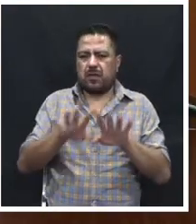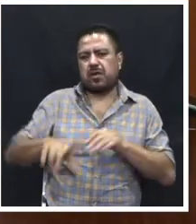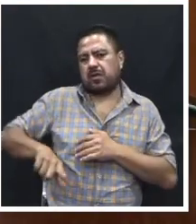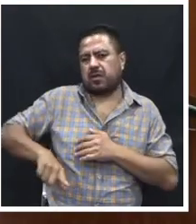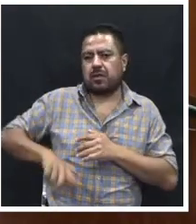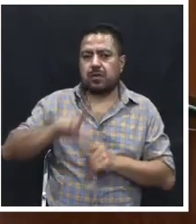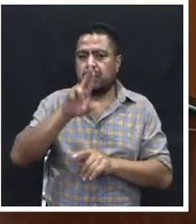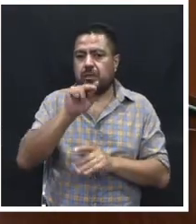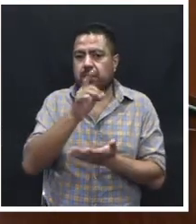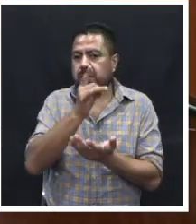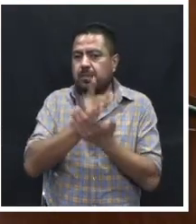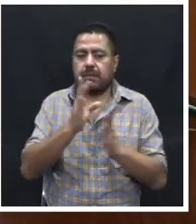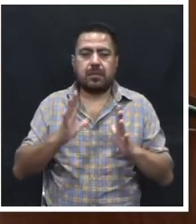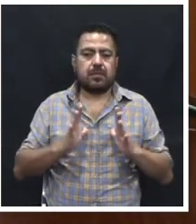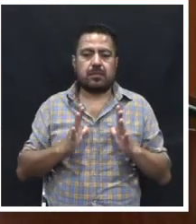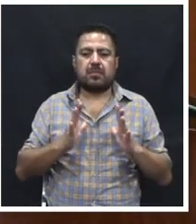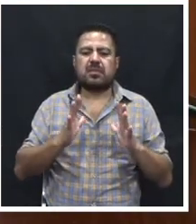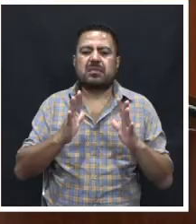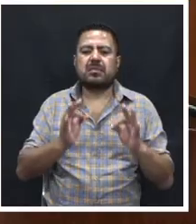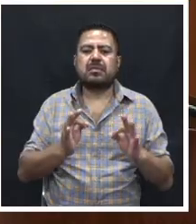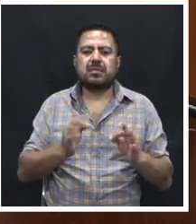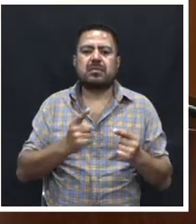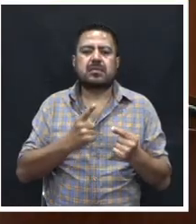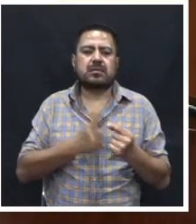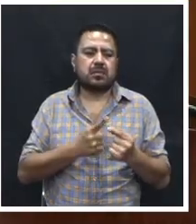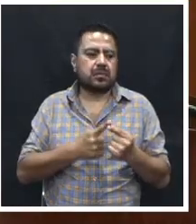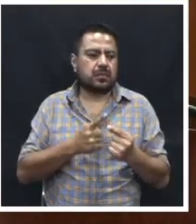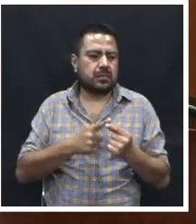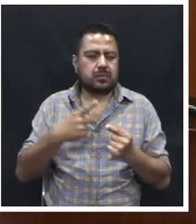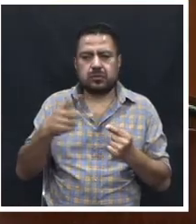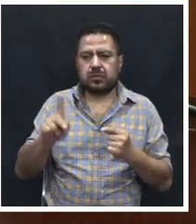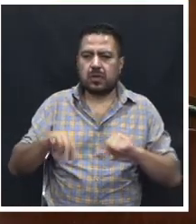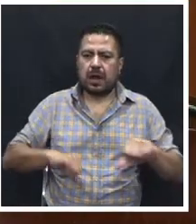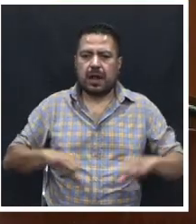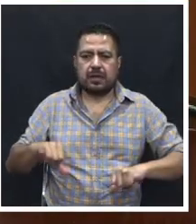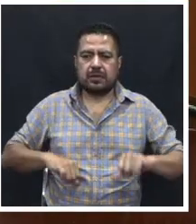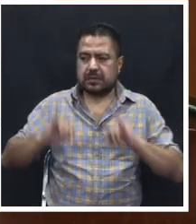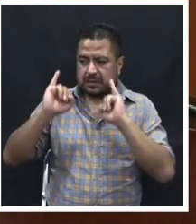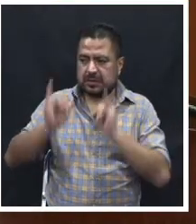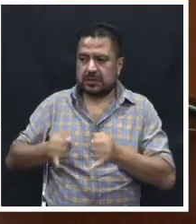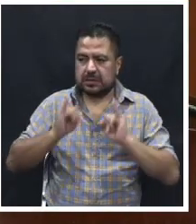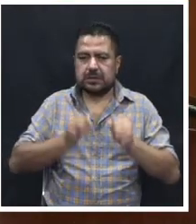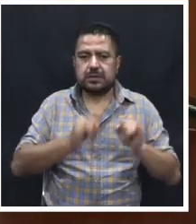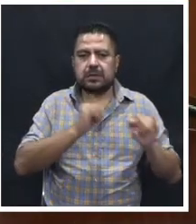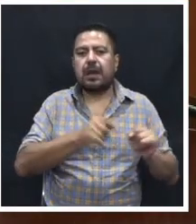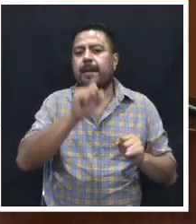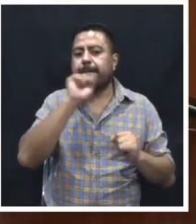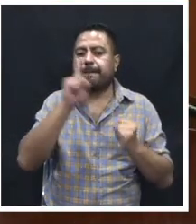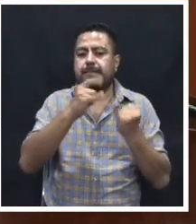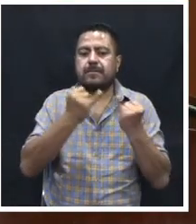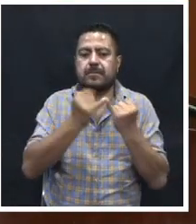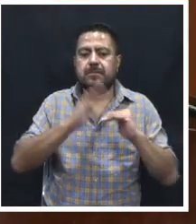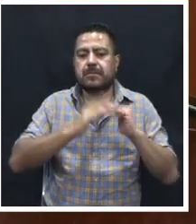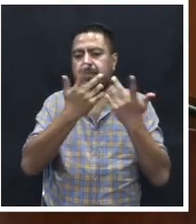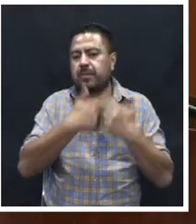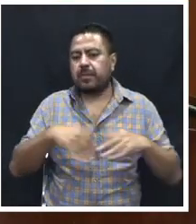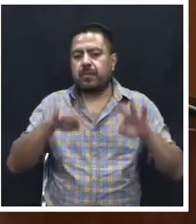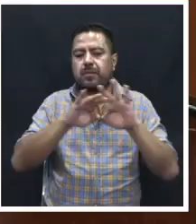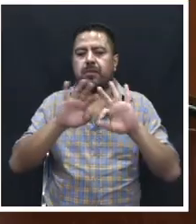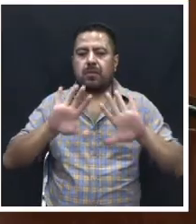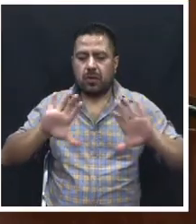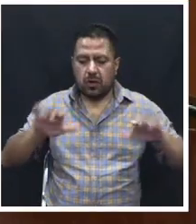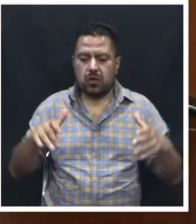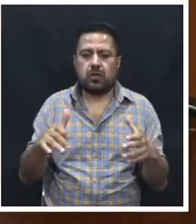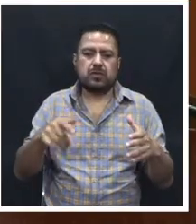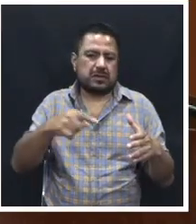no solo radica en su ejercicio individual, sino también en su trascendencia colectiva.